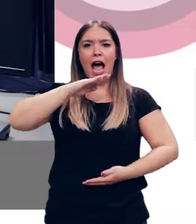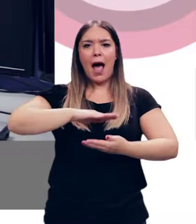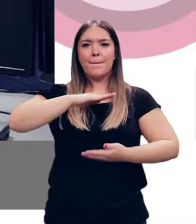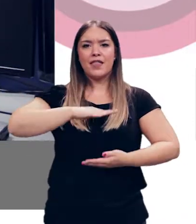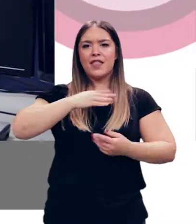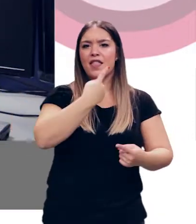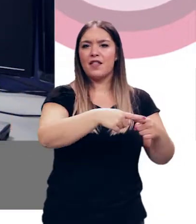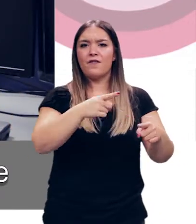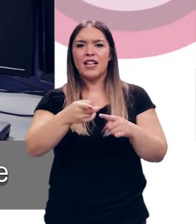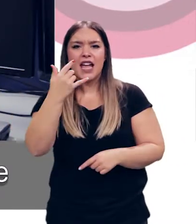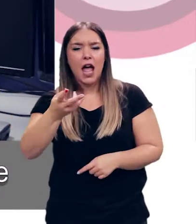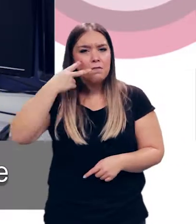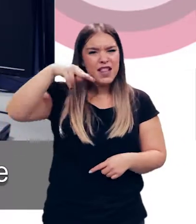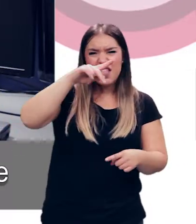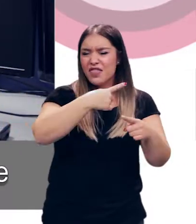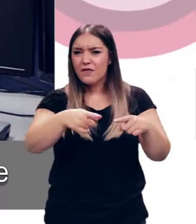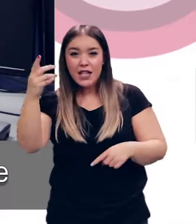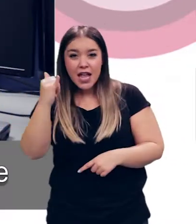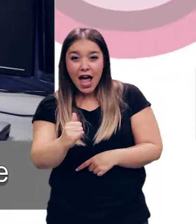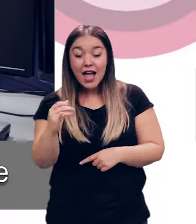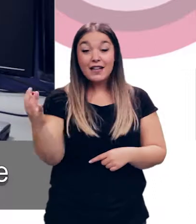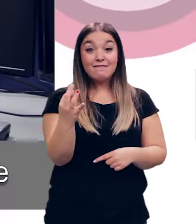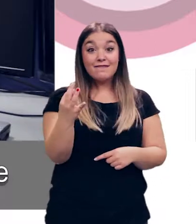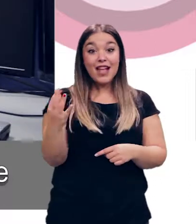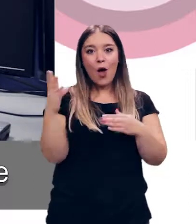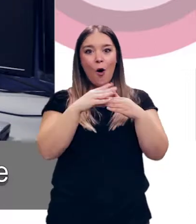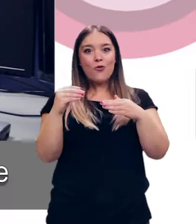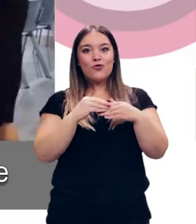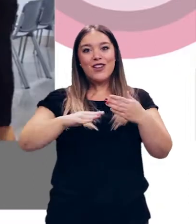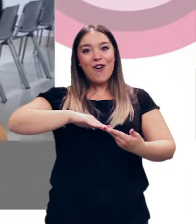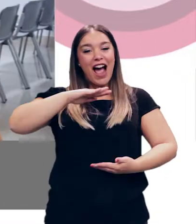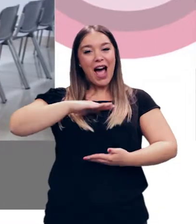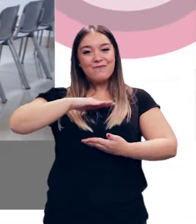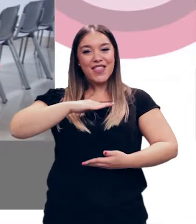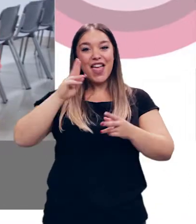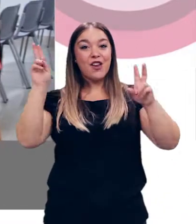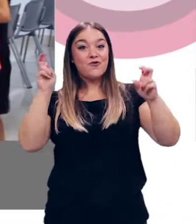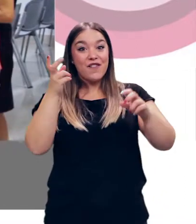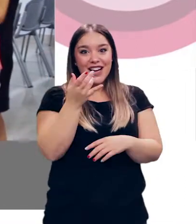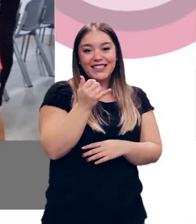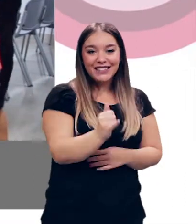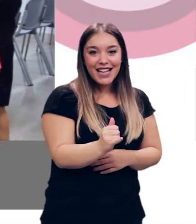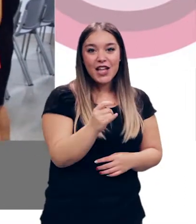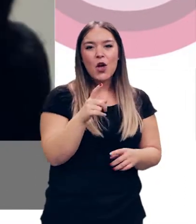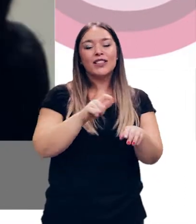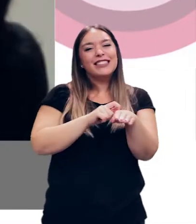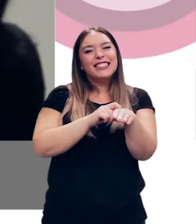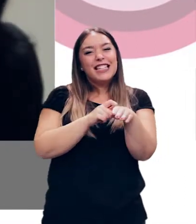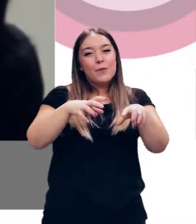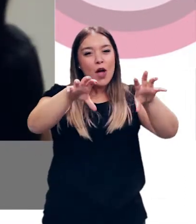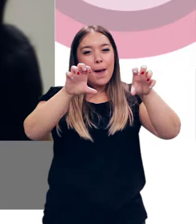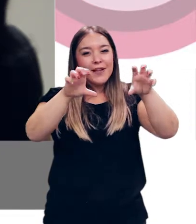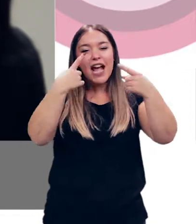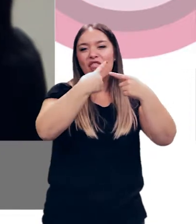comunidad universitaria, lo cual enriquecería la capacidad creadora de la gente y hacer un tipo de aprendizaje distinto